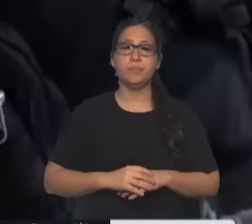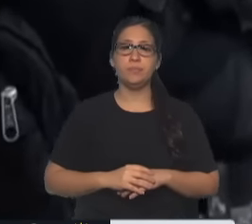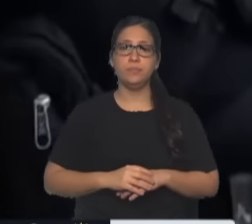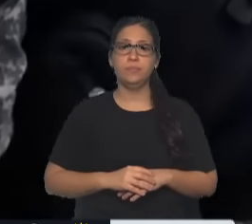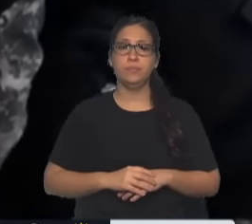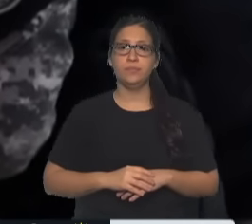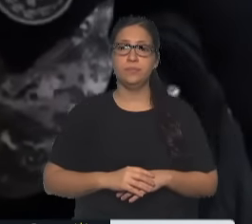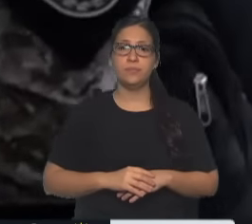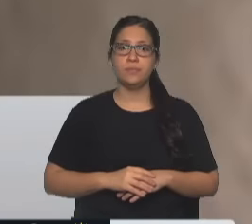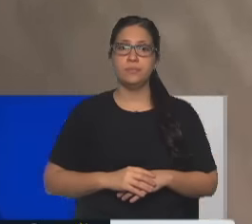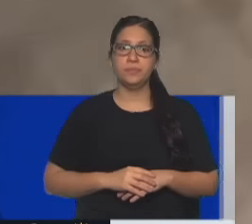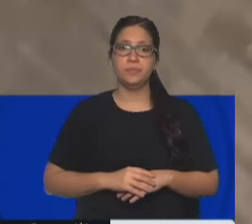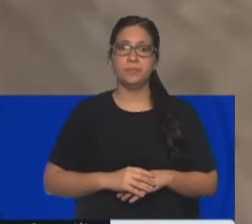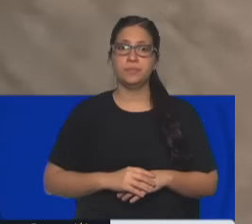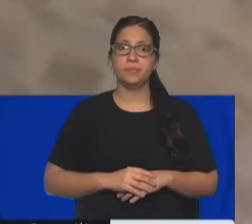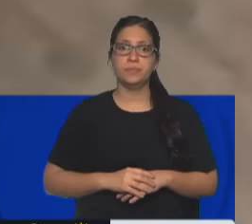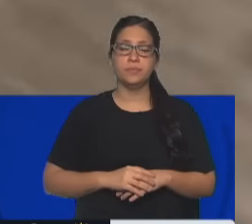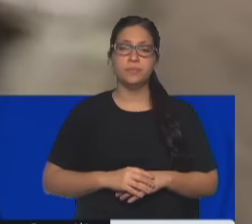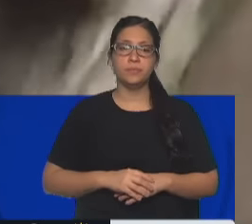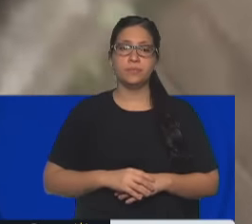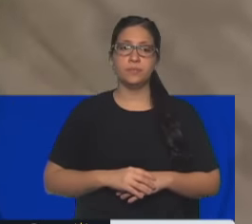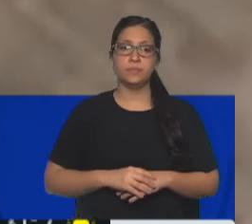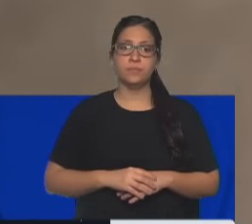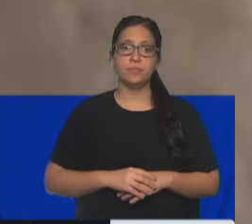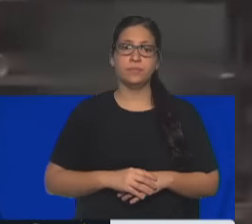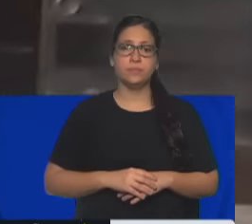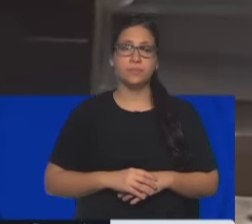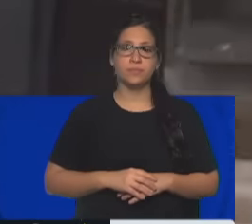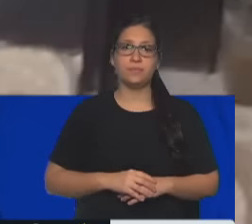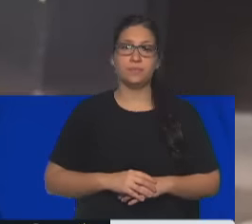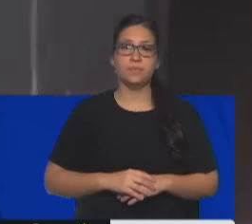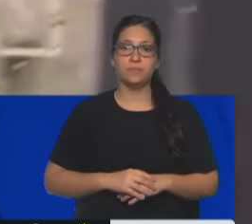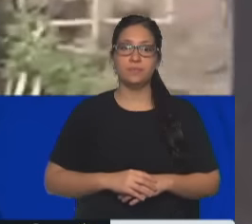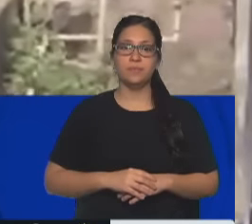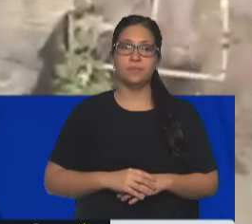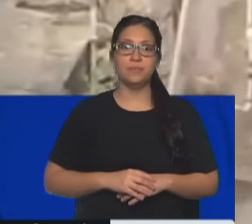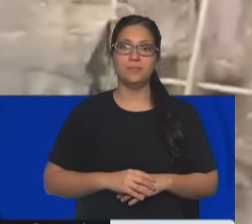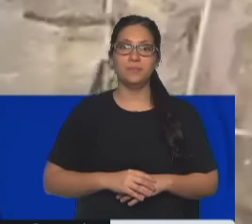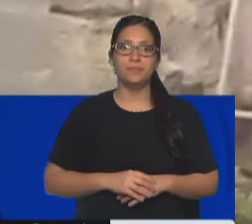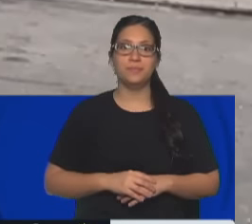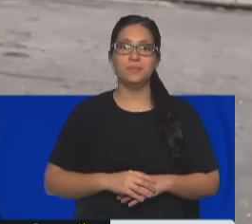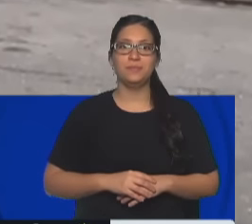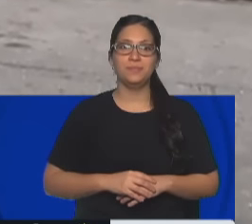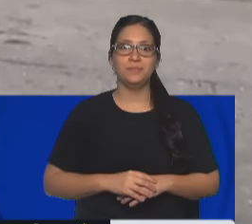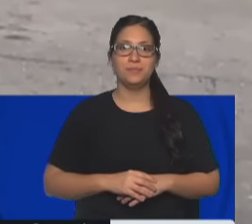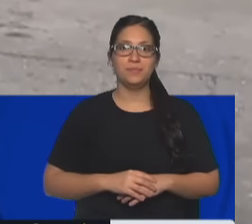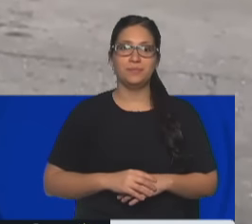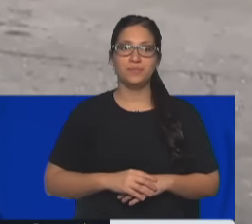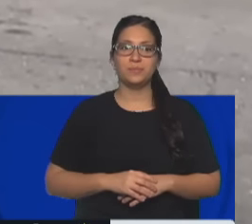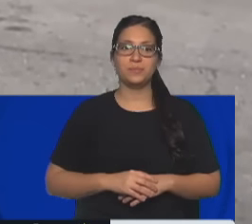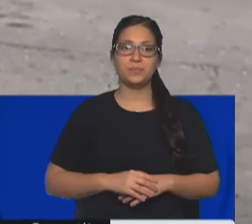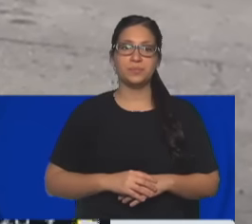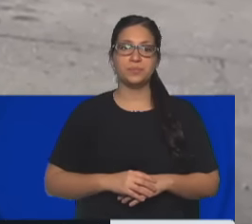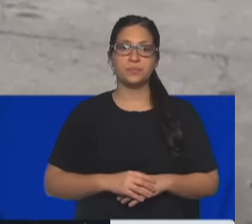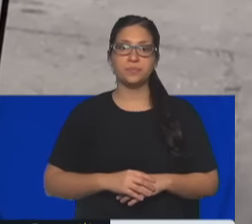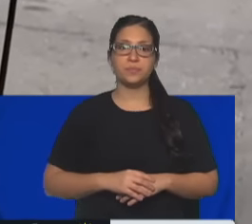Rio de Janeiro amanheceu de luto. 4 graves policiais confirmados, tornando a operação a mais letal da